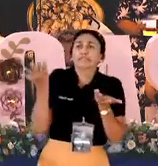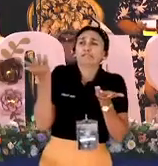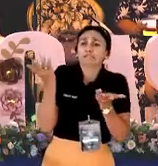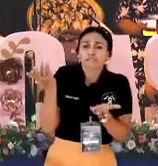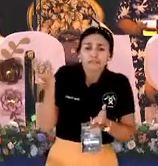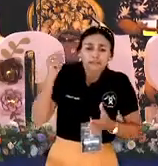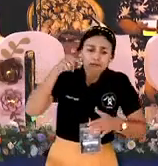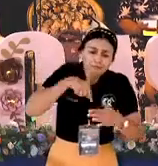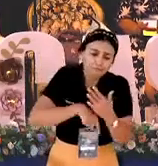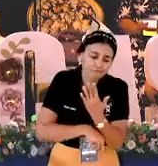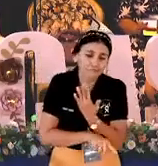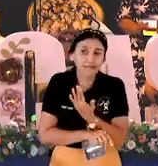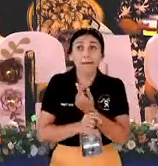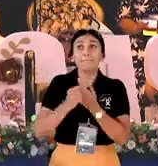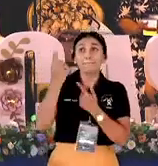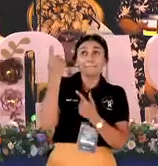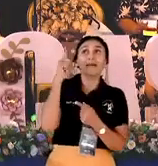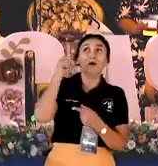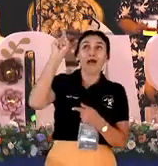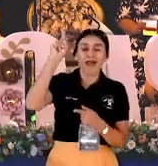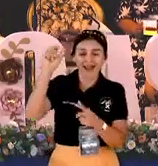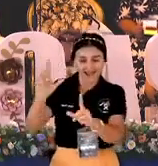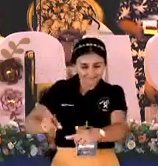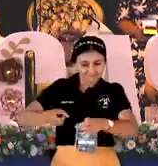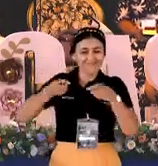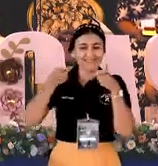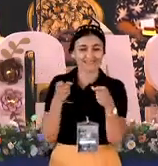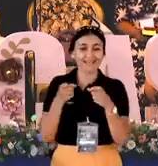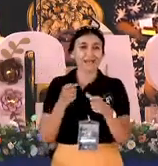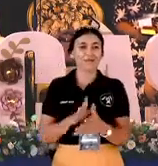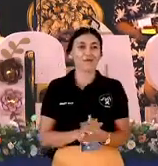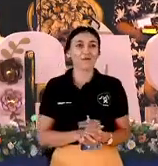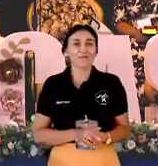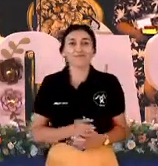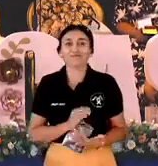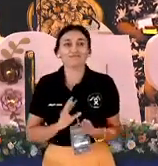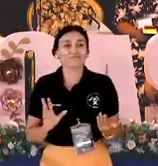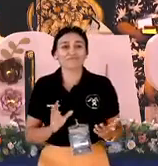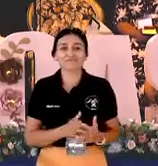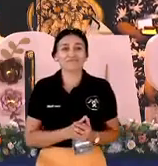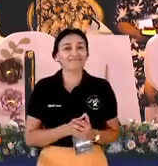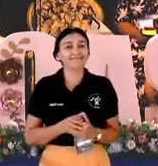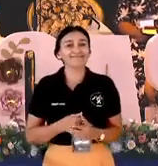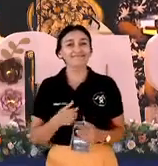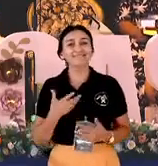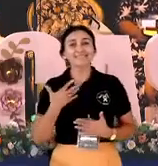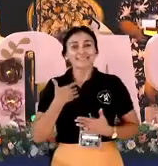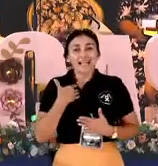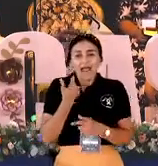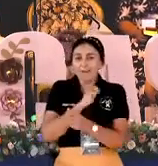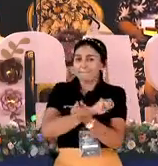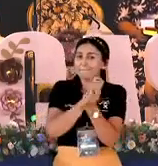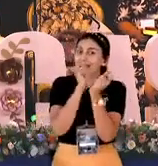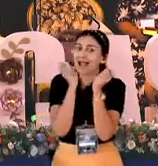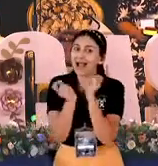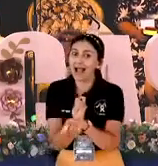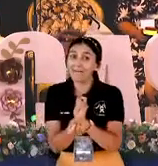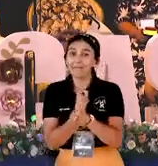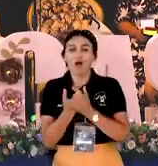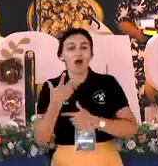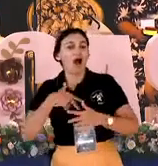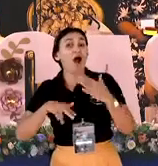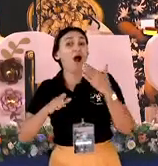por entero, mas Cristo cambió mi vida y soy todo un misionero. A mí como Él te cambió, hasta te formó completo.